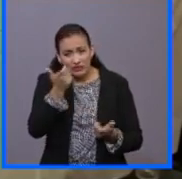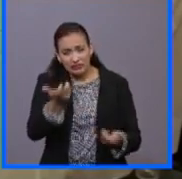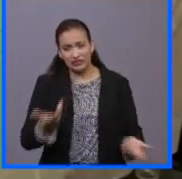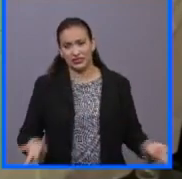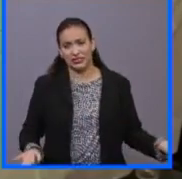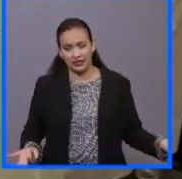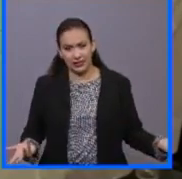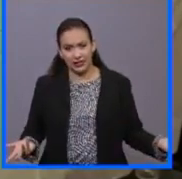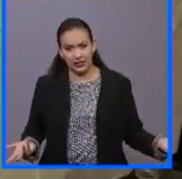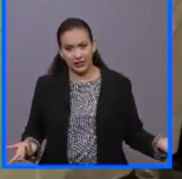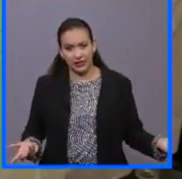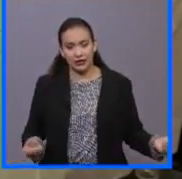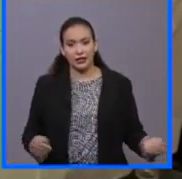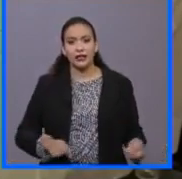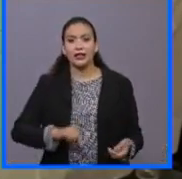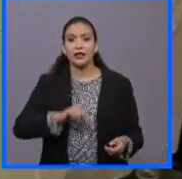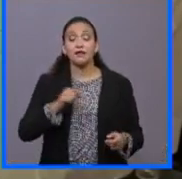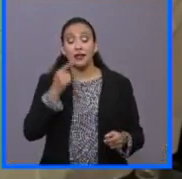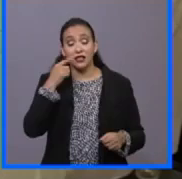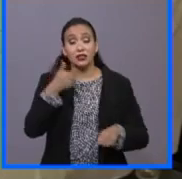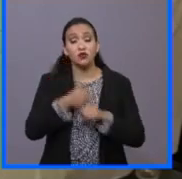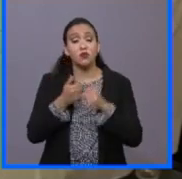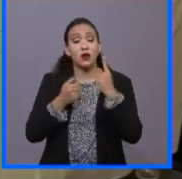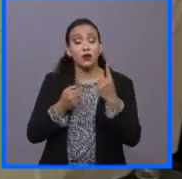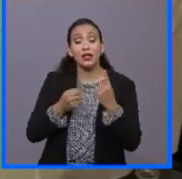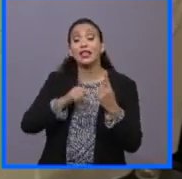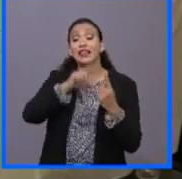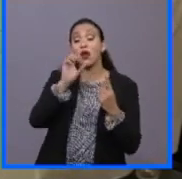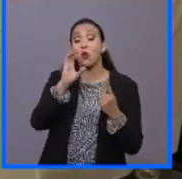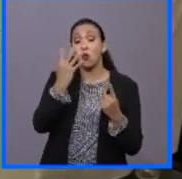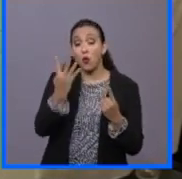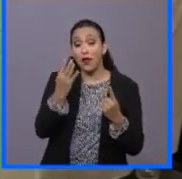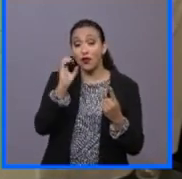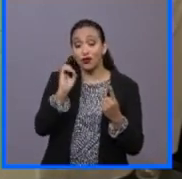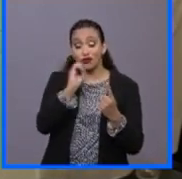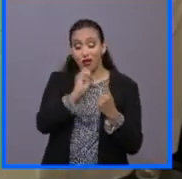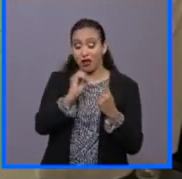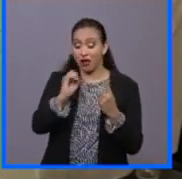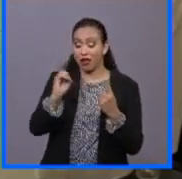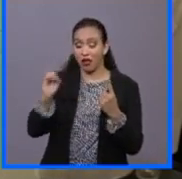y luego 4 ceros. 4